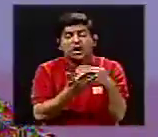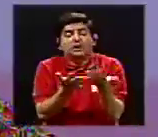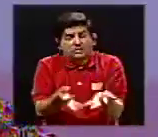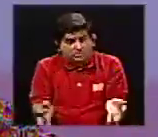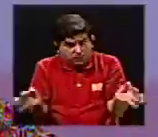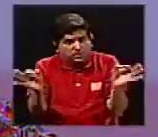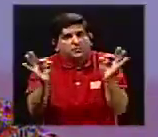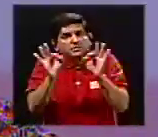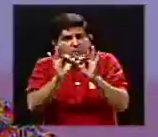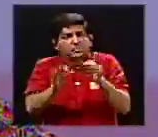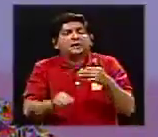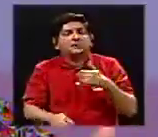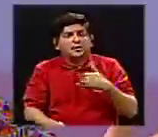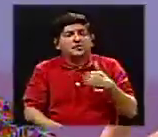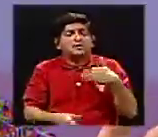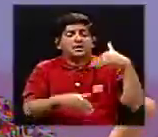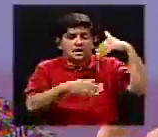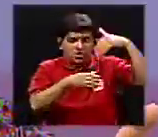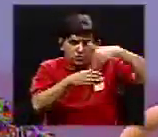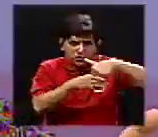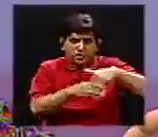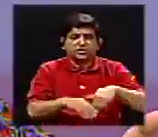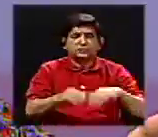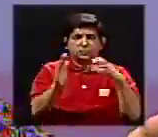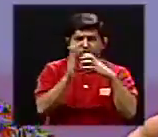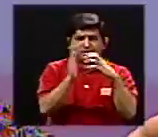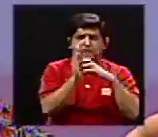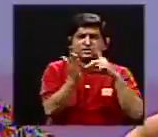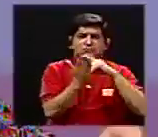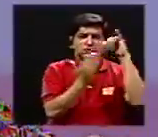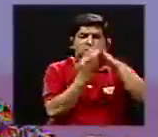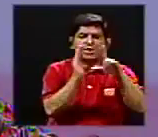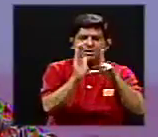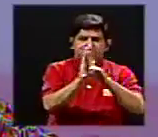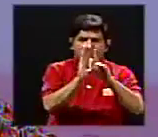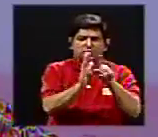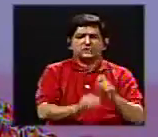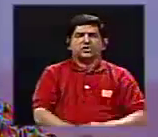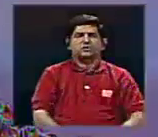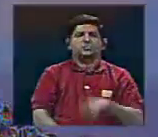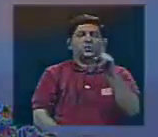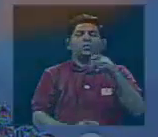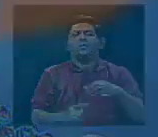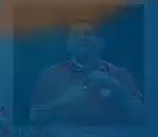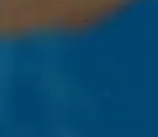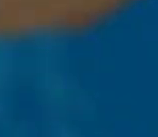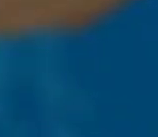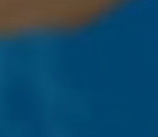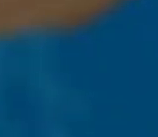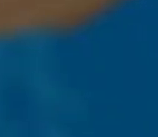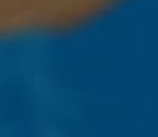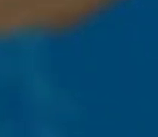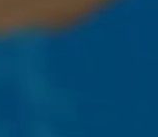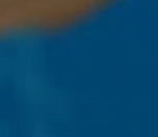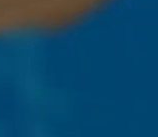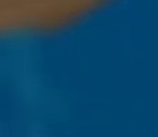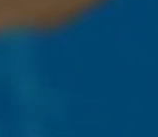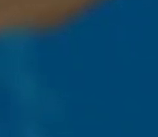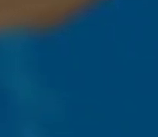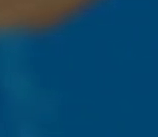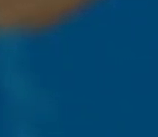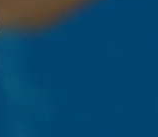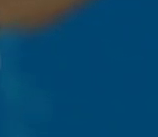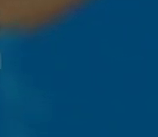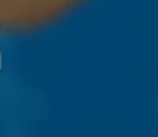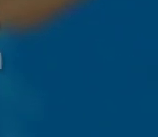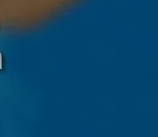bastante importante y lo tenemos dentro del texto del proyecto de ley como uno de los principios rectores de la gestión del